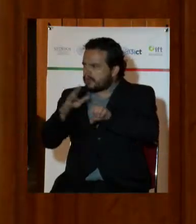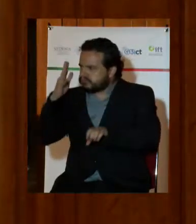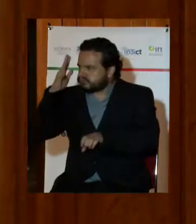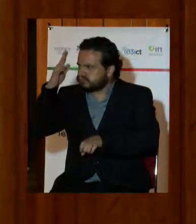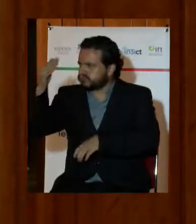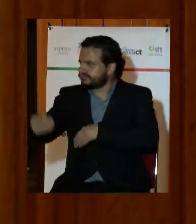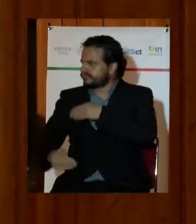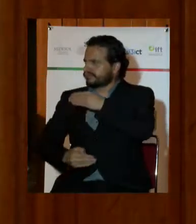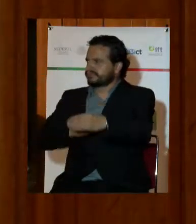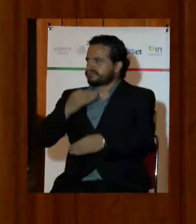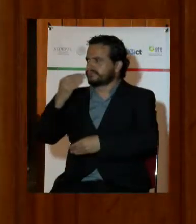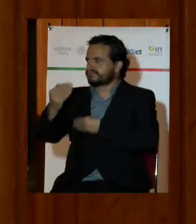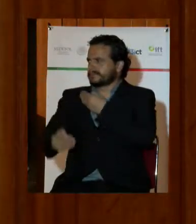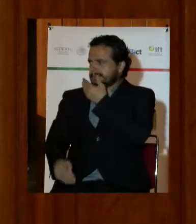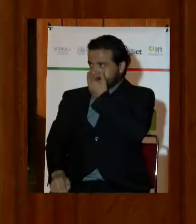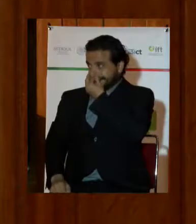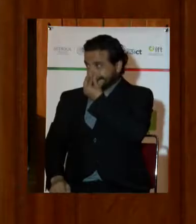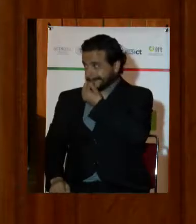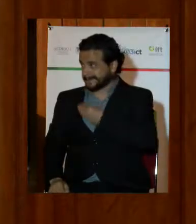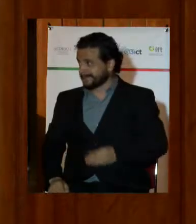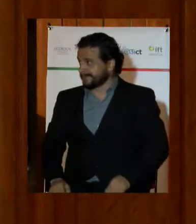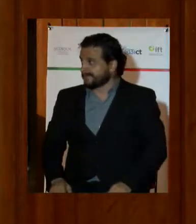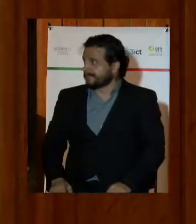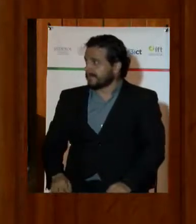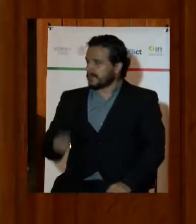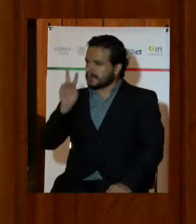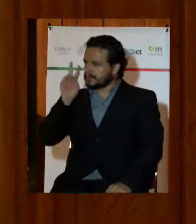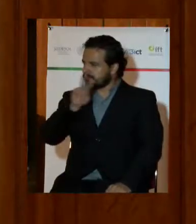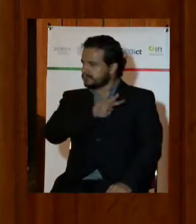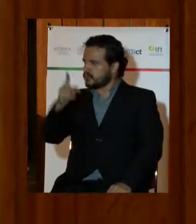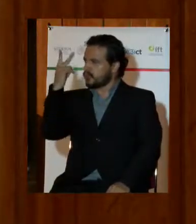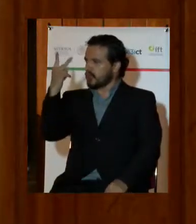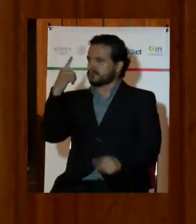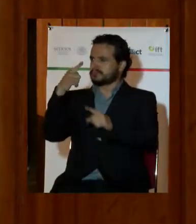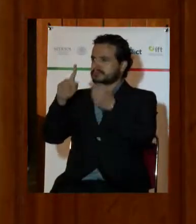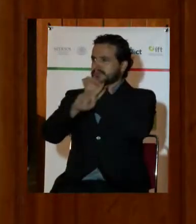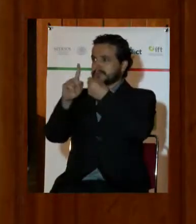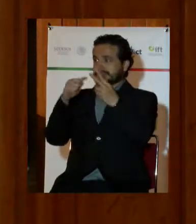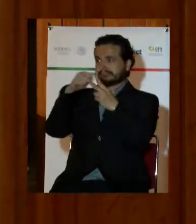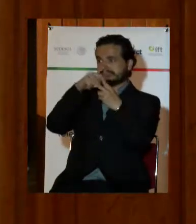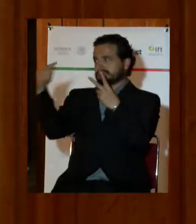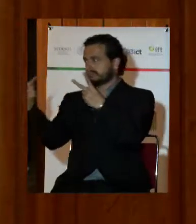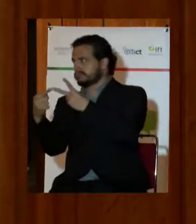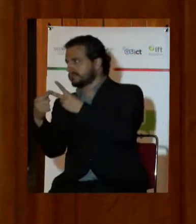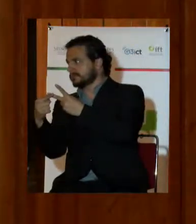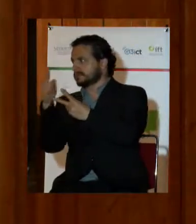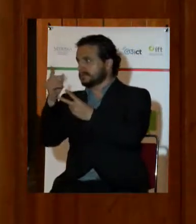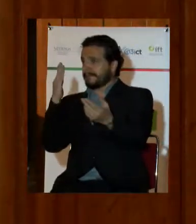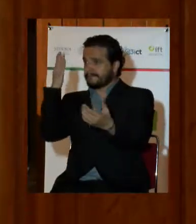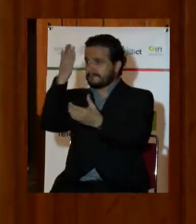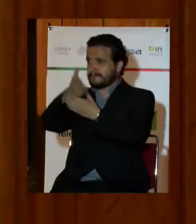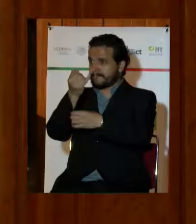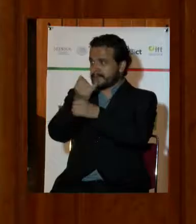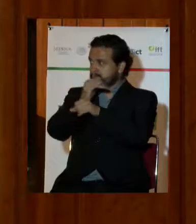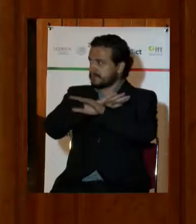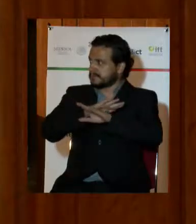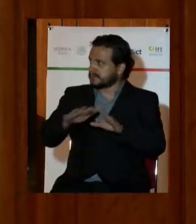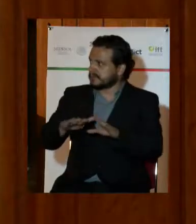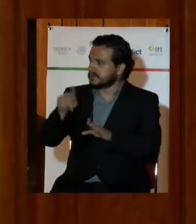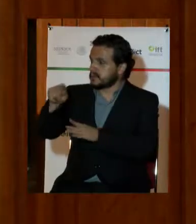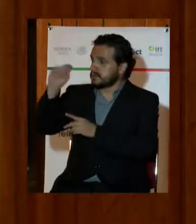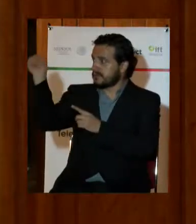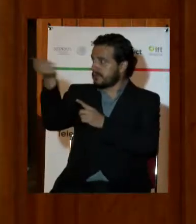Vemos que existen dos problemas en cuanto al acceso a la información y a la tecnología. Una es una barrera